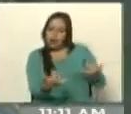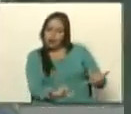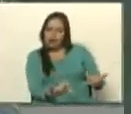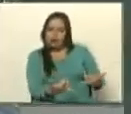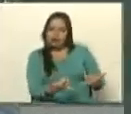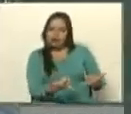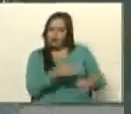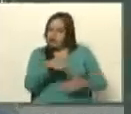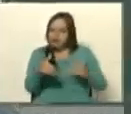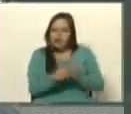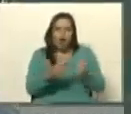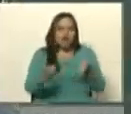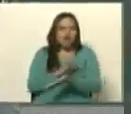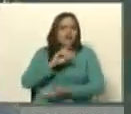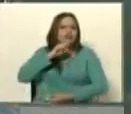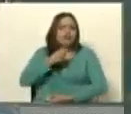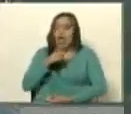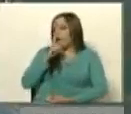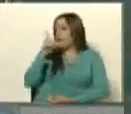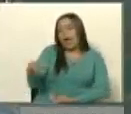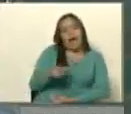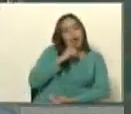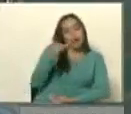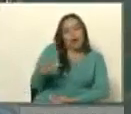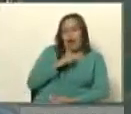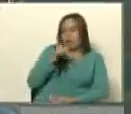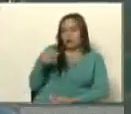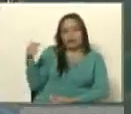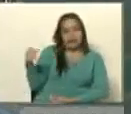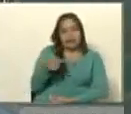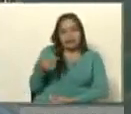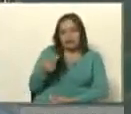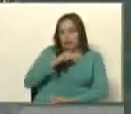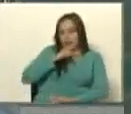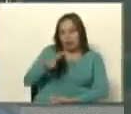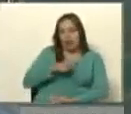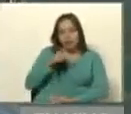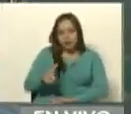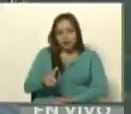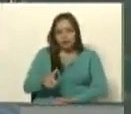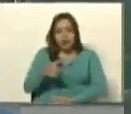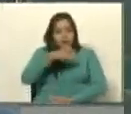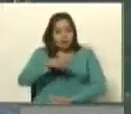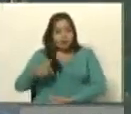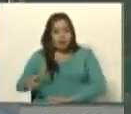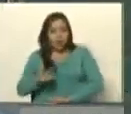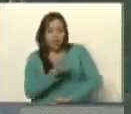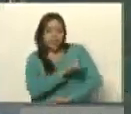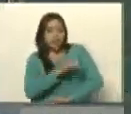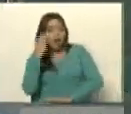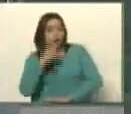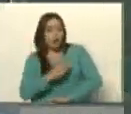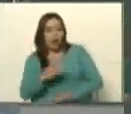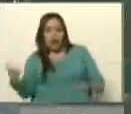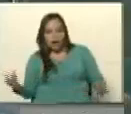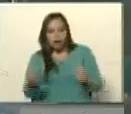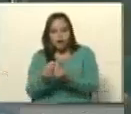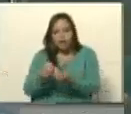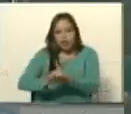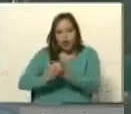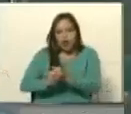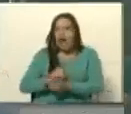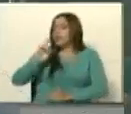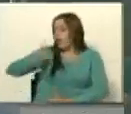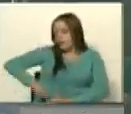todo lo que tenga que ver con Rusia es malo, es negativo. Y por lo tanto, los venezolanos y los cubanos que son amigos de los rusos también son malos y son